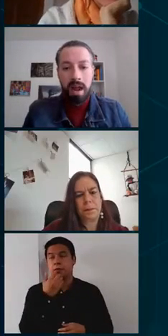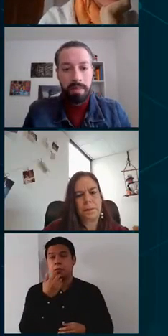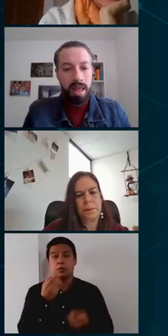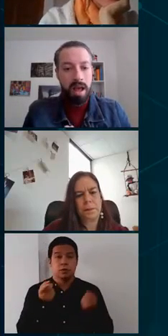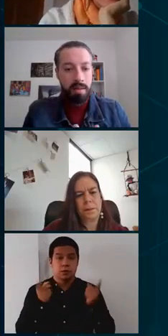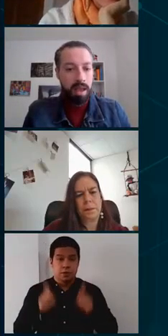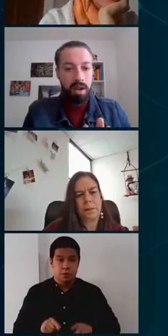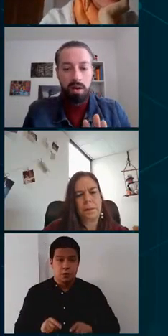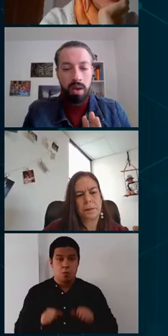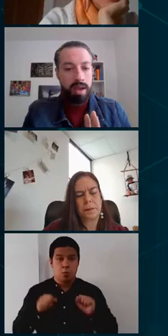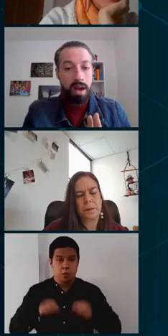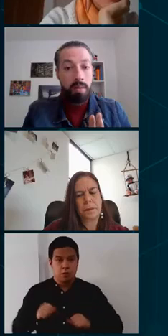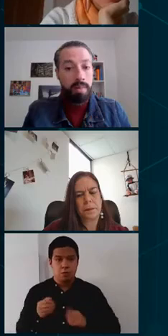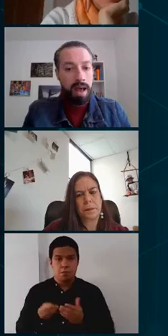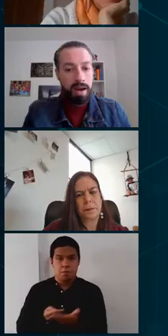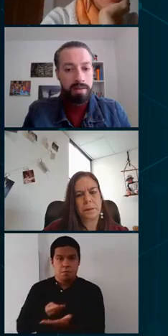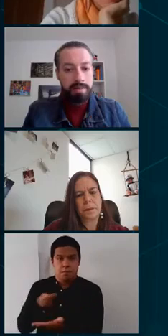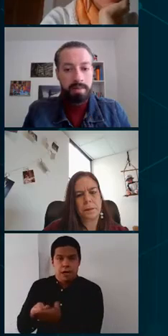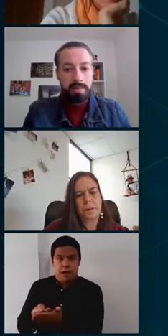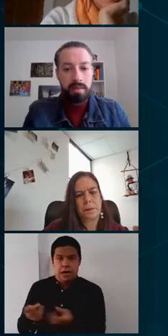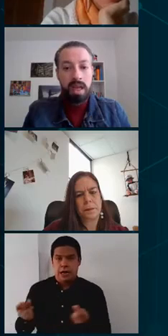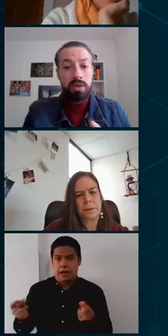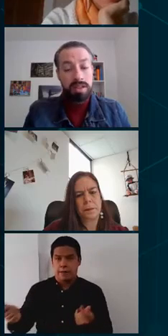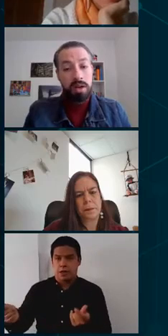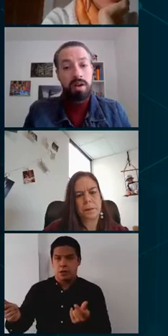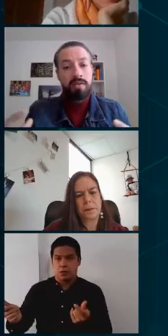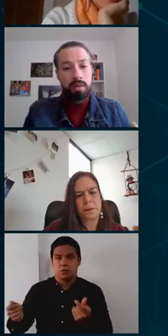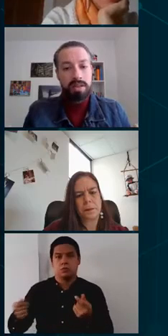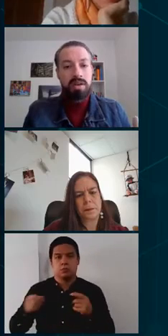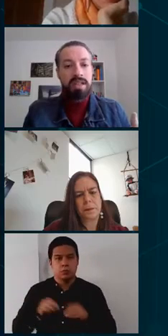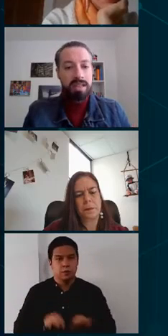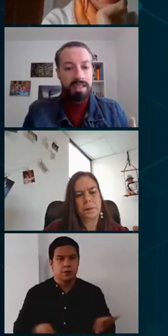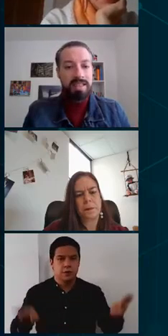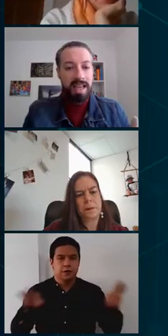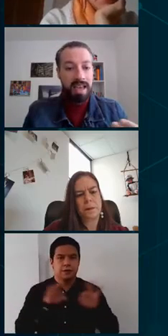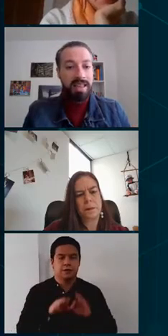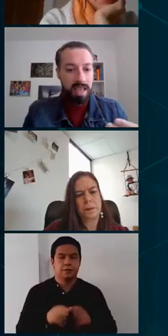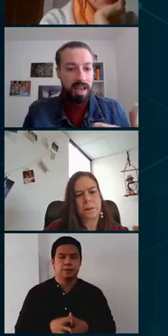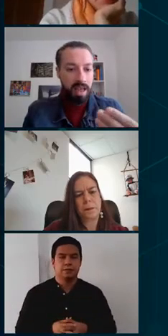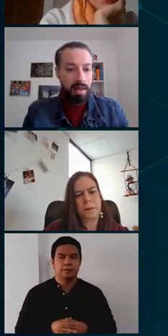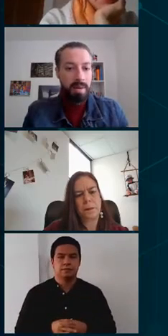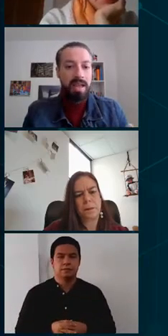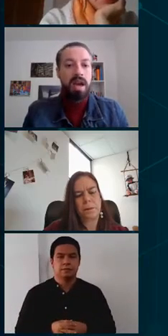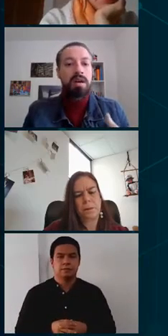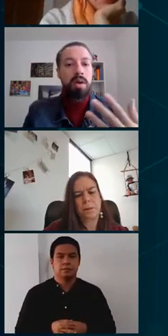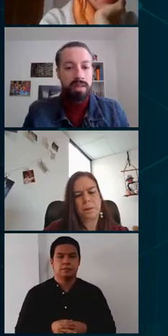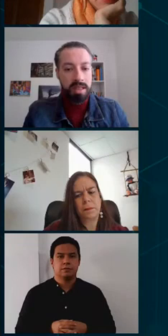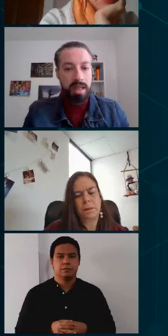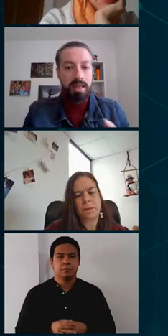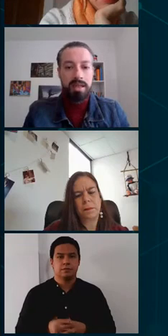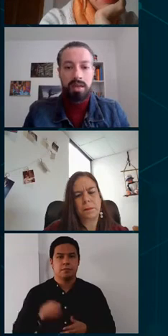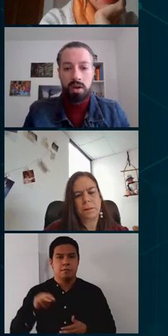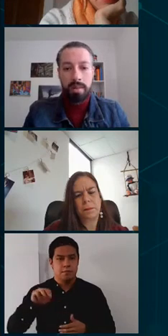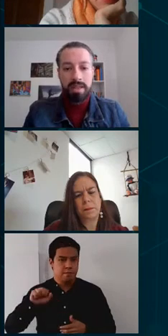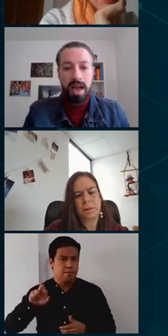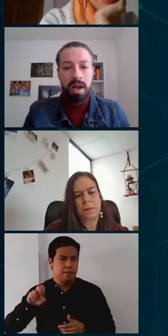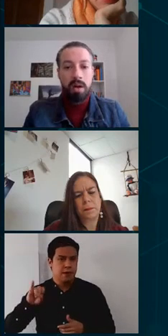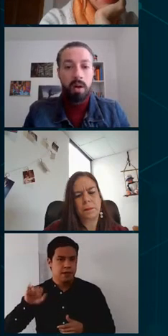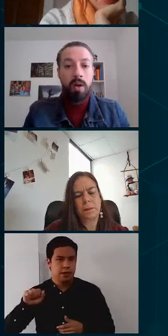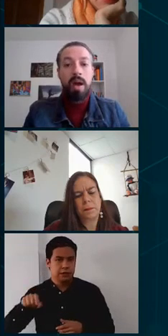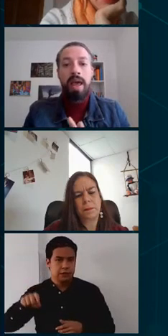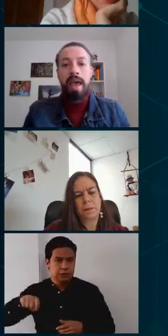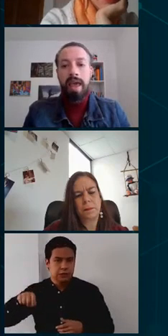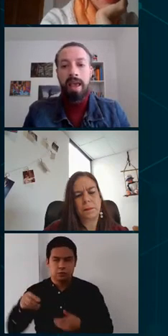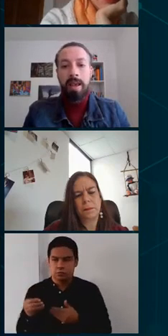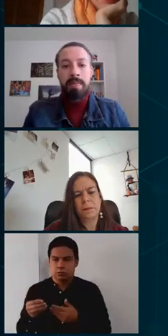de forma rápida lo que voy a ir a comprar. Entonces, de alguna forma, es una necesidad que tiene María como visitante al centro comercial.